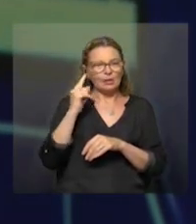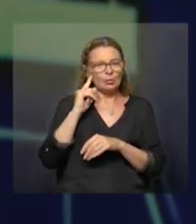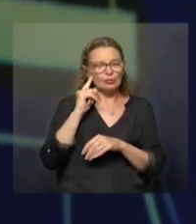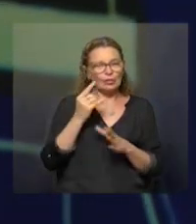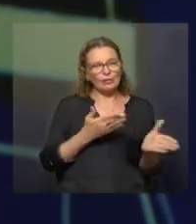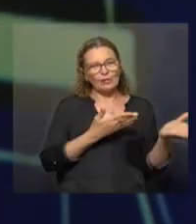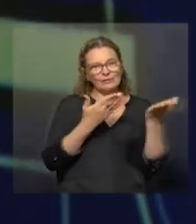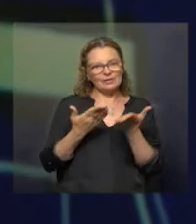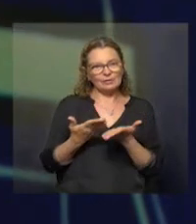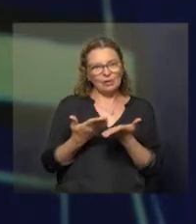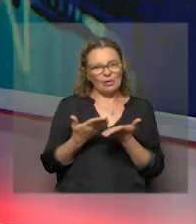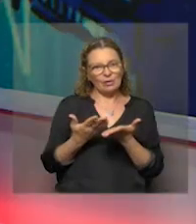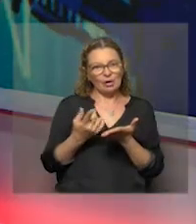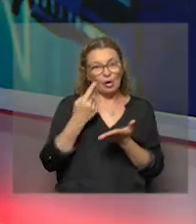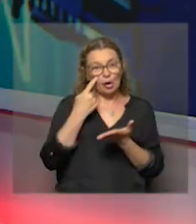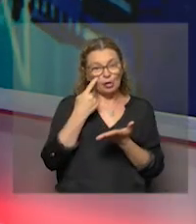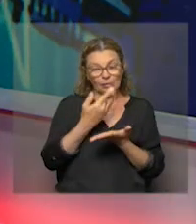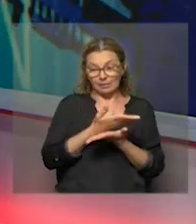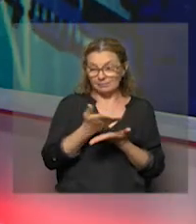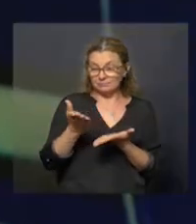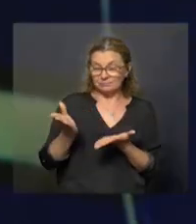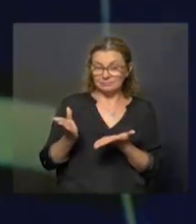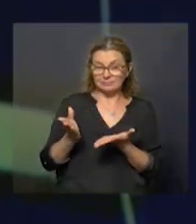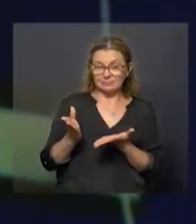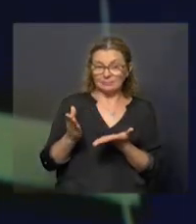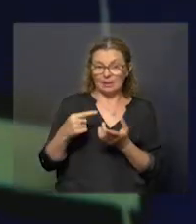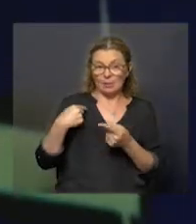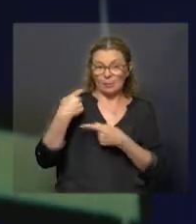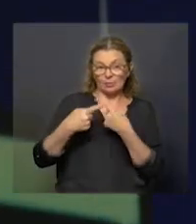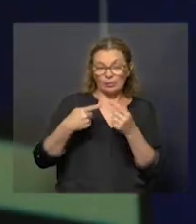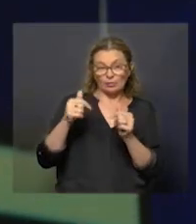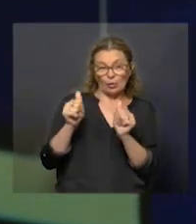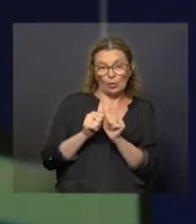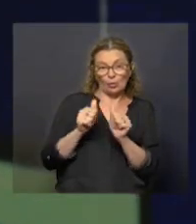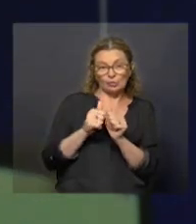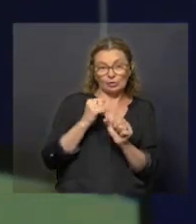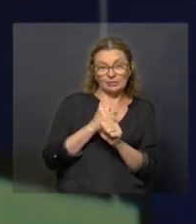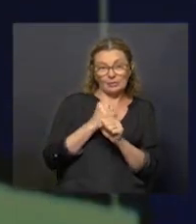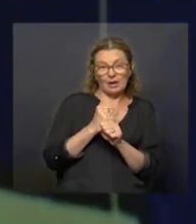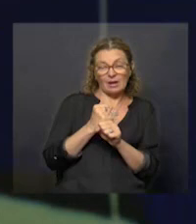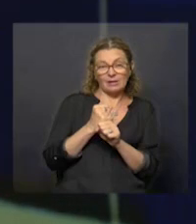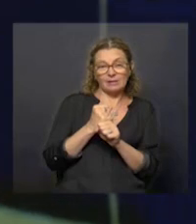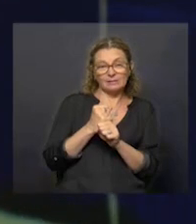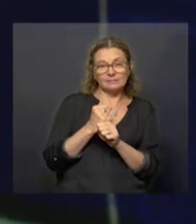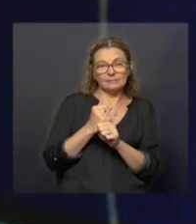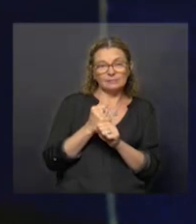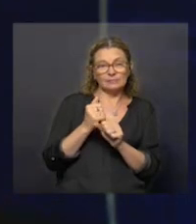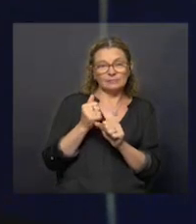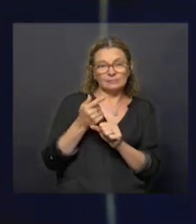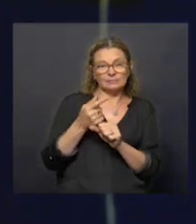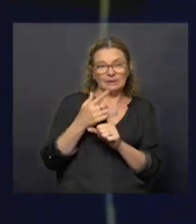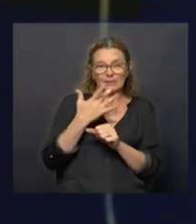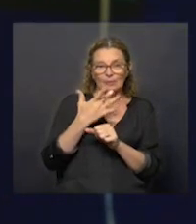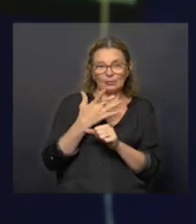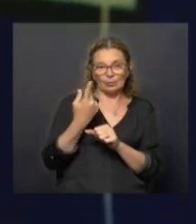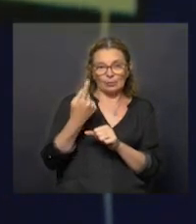dijo si queríamos como ir al estudio a conocer, y bueno, ahí como que empezó un proceso con él de trabajar en estos 5 temas, y divino,